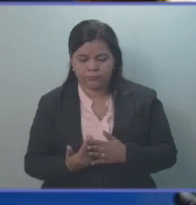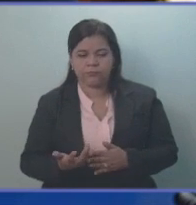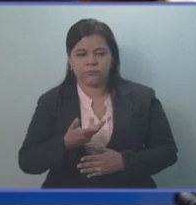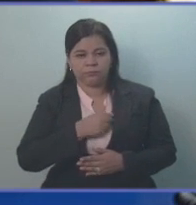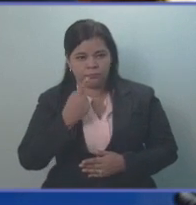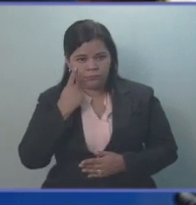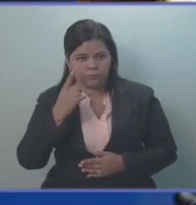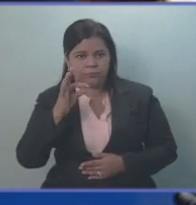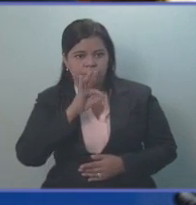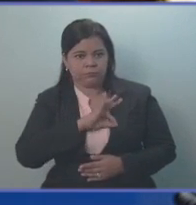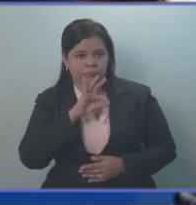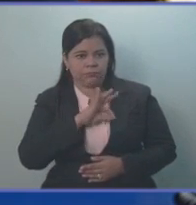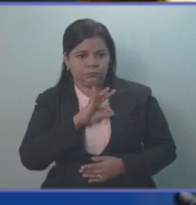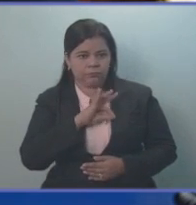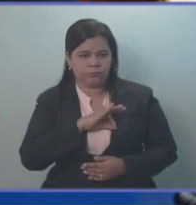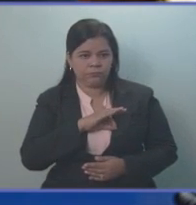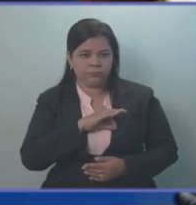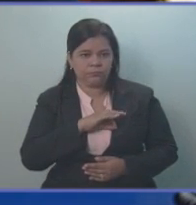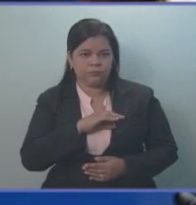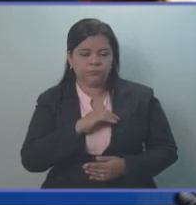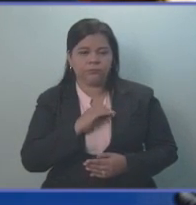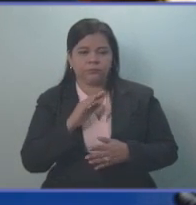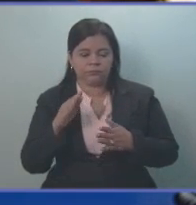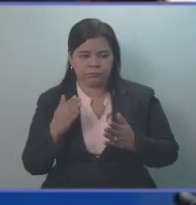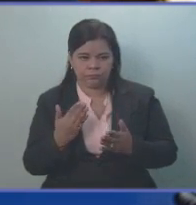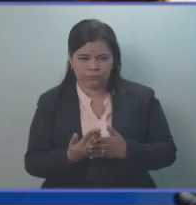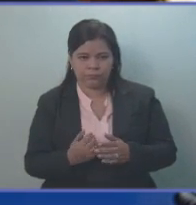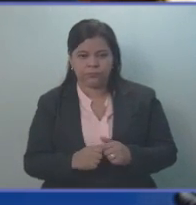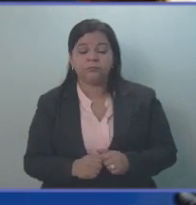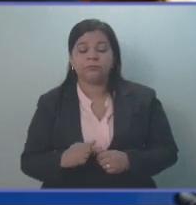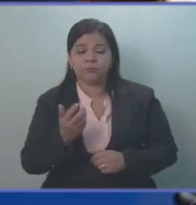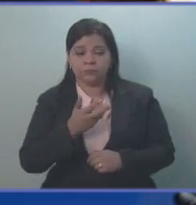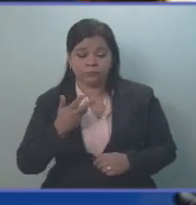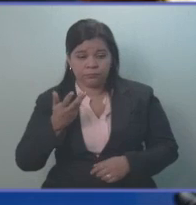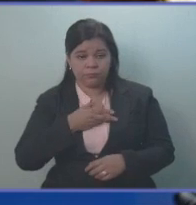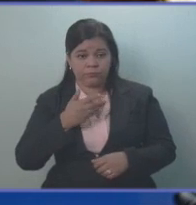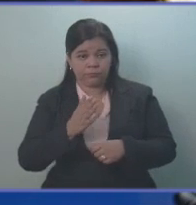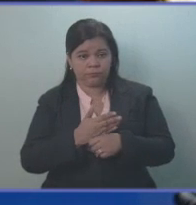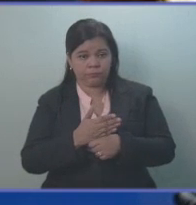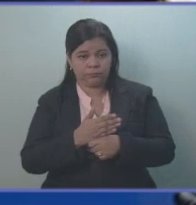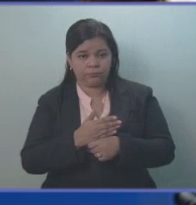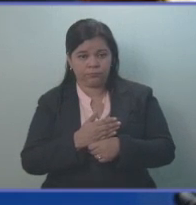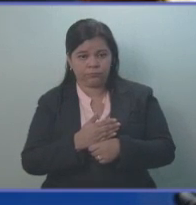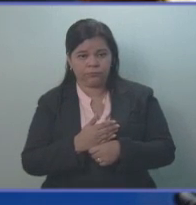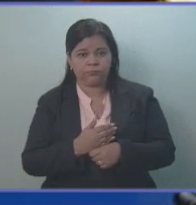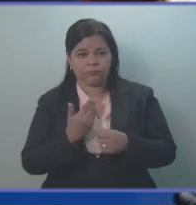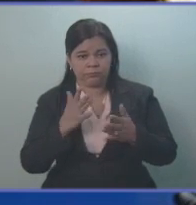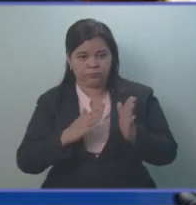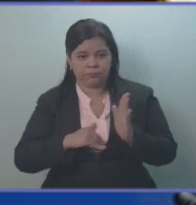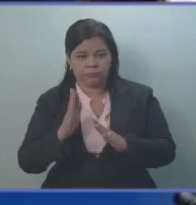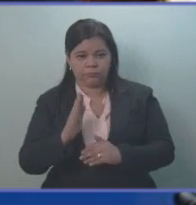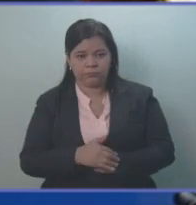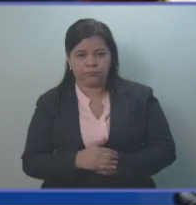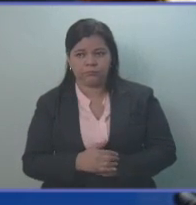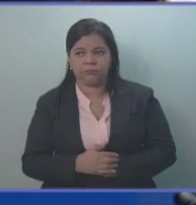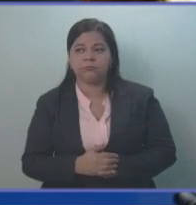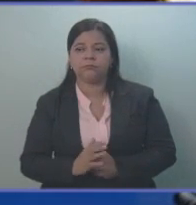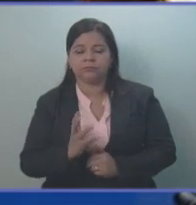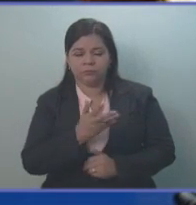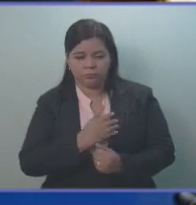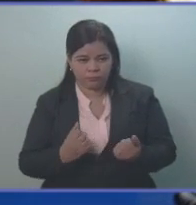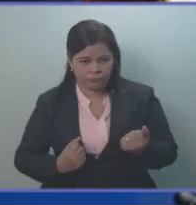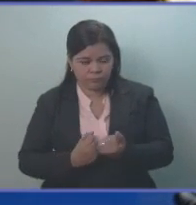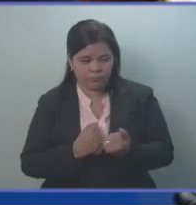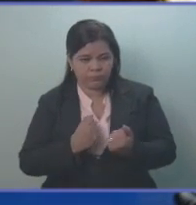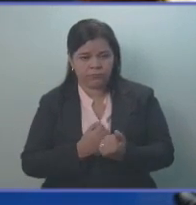beneficio de tener esta donación. Así que nuestro grupo parlamentario del FMLN vamos a acompañar con los